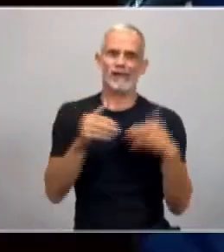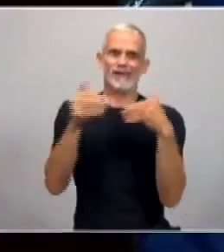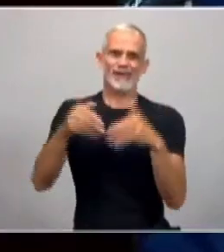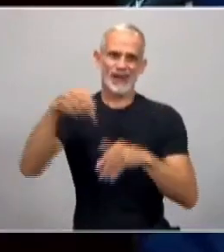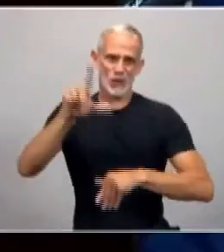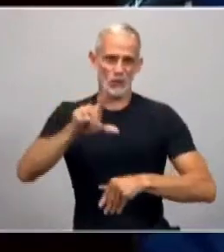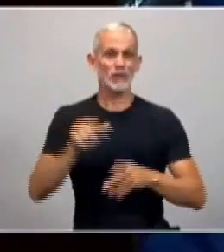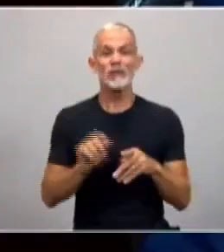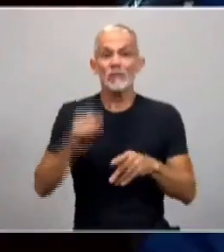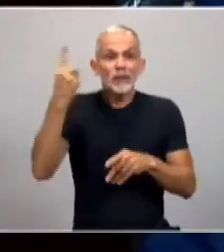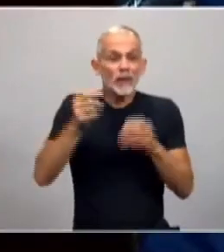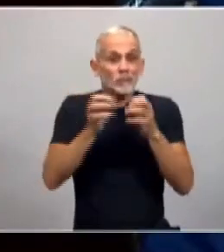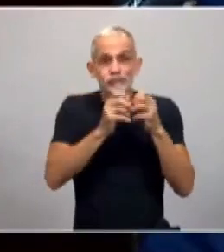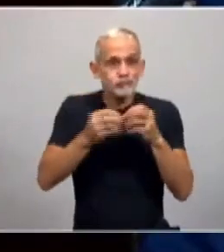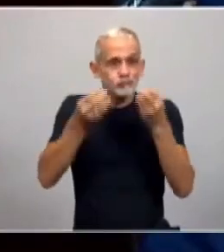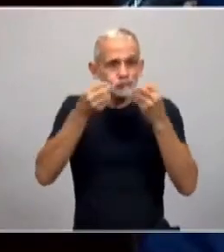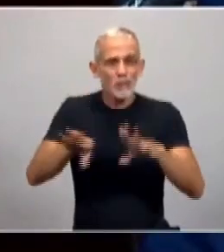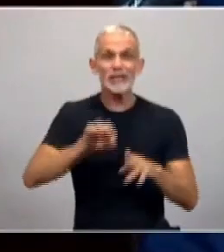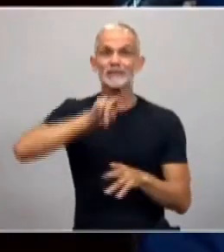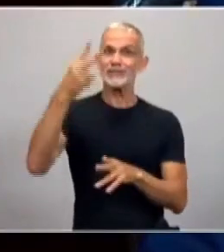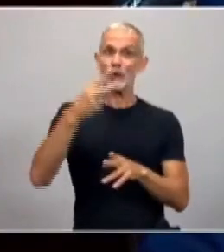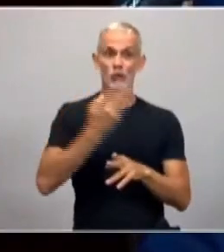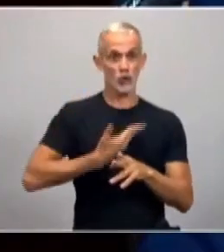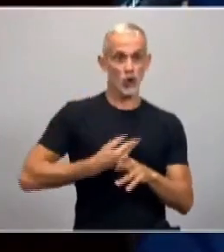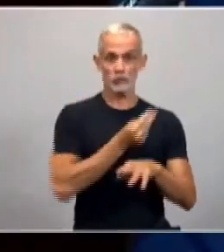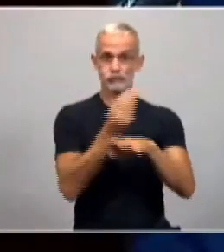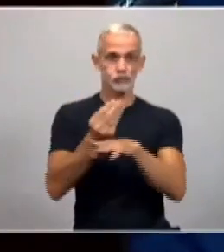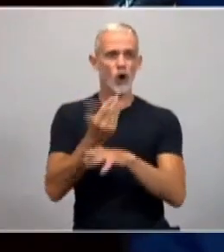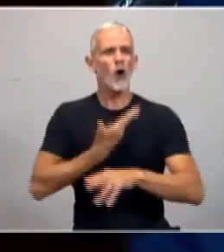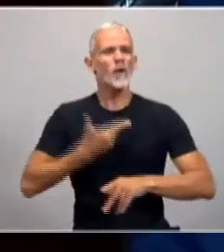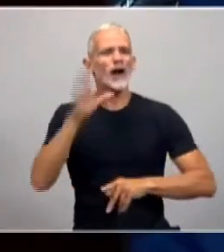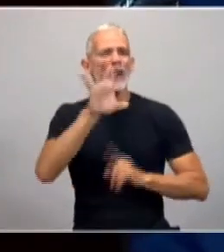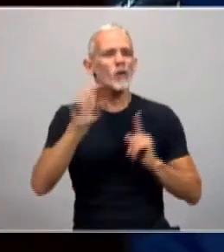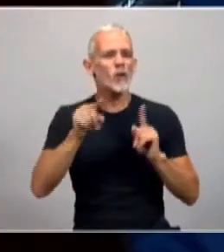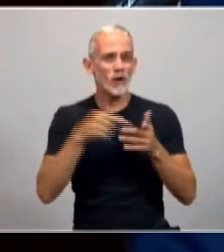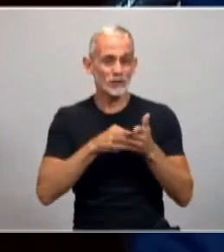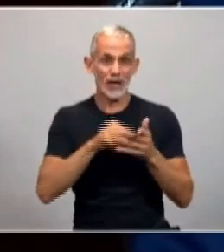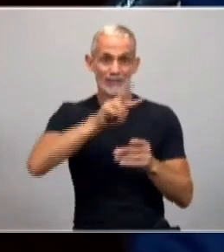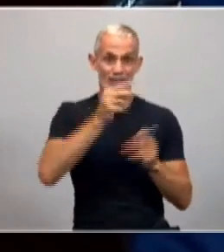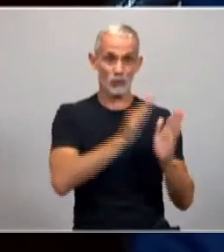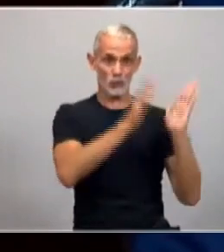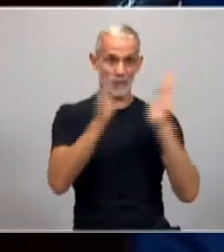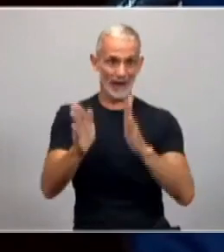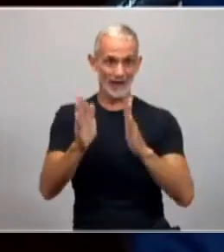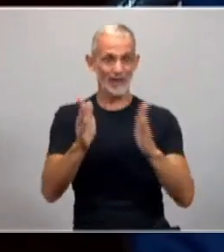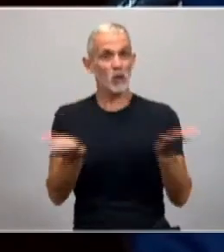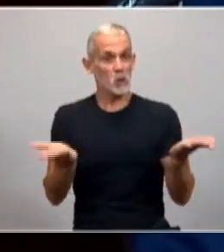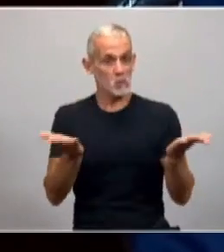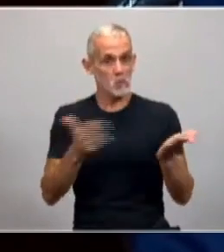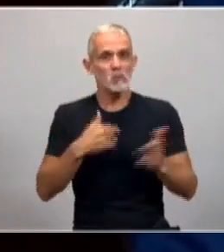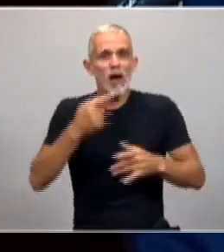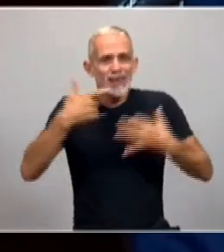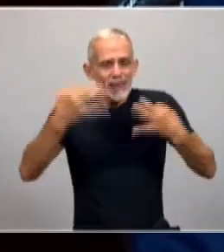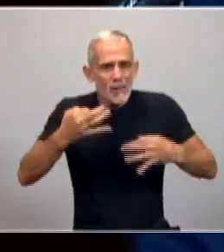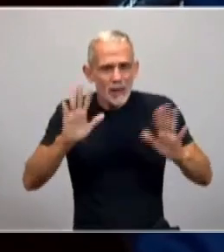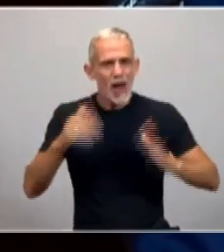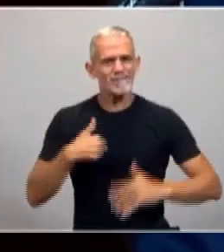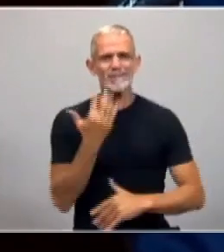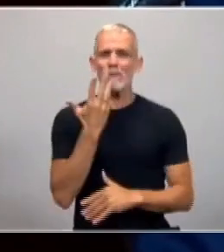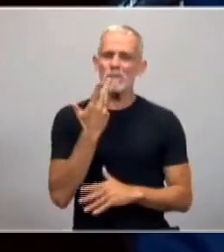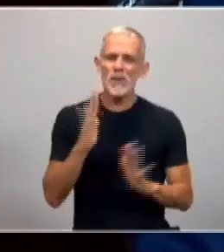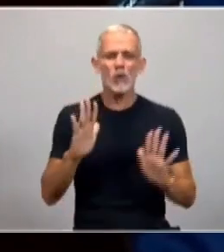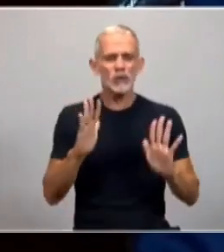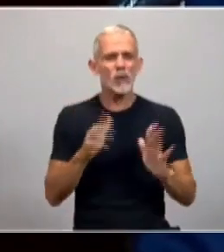de sesiones de nuestro segundo mandato como gobernador de la provincia de Buenos Aires. Confieso que me hubiera gustado empezar